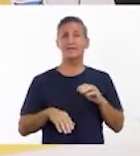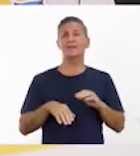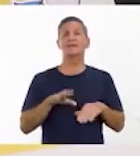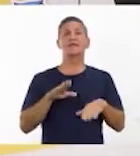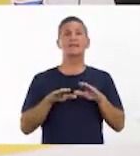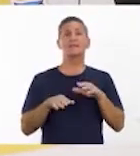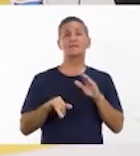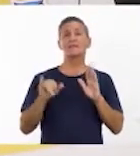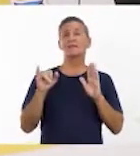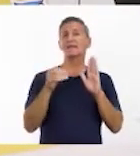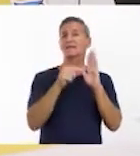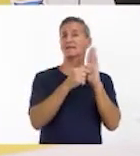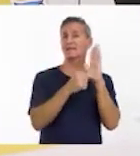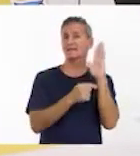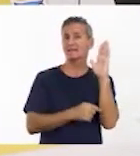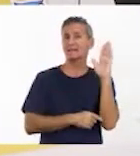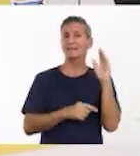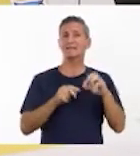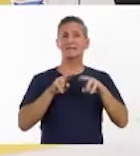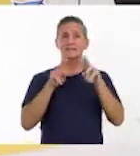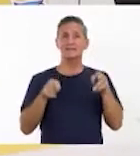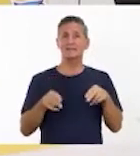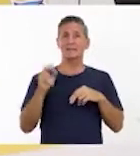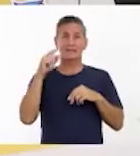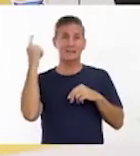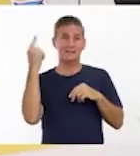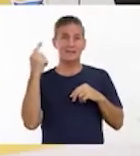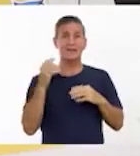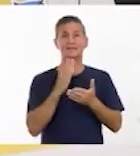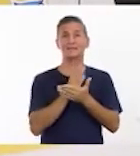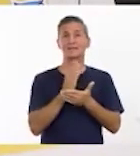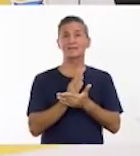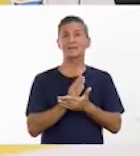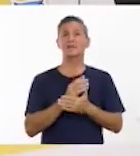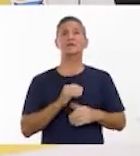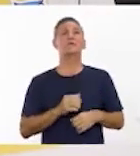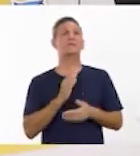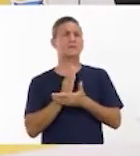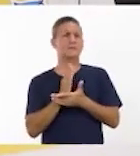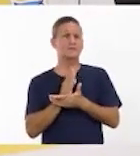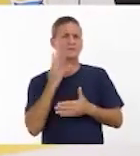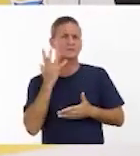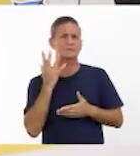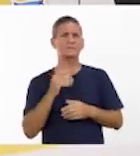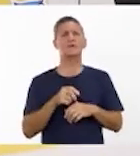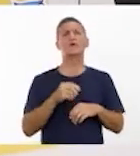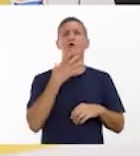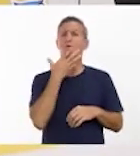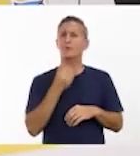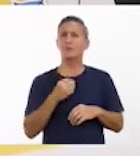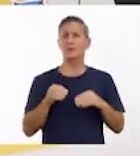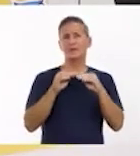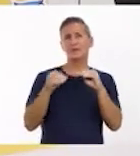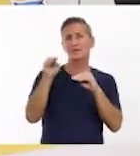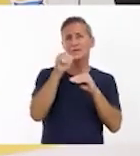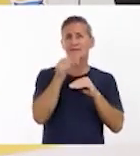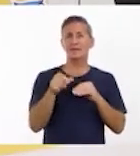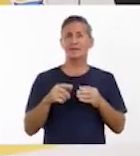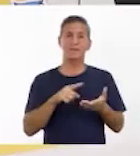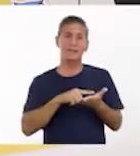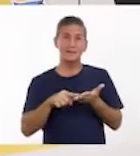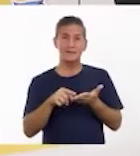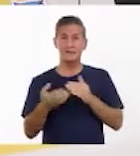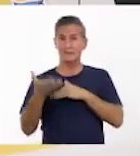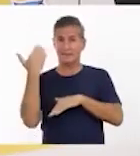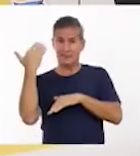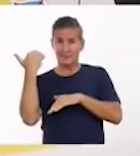las indicaciones del Sistema Nacional de Educación para la educación de jóvenes y adultos. En las